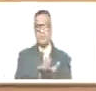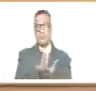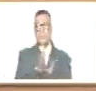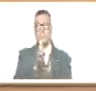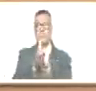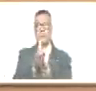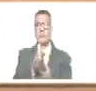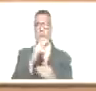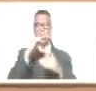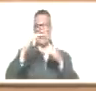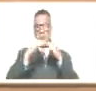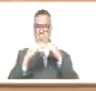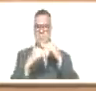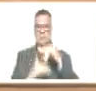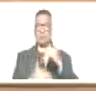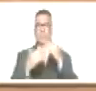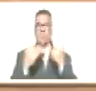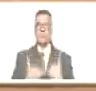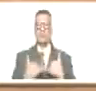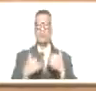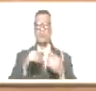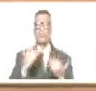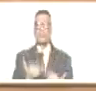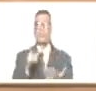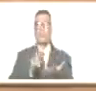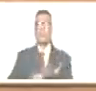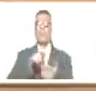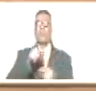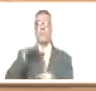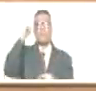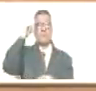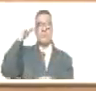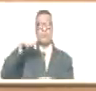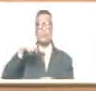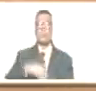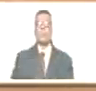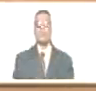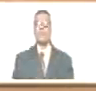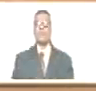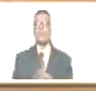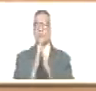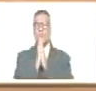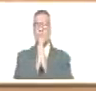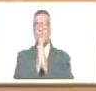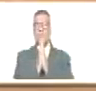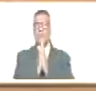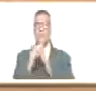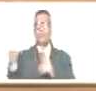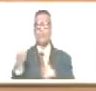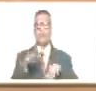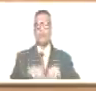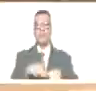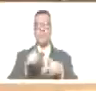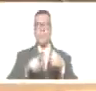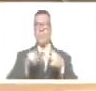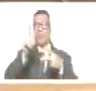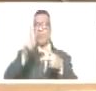del día ya aprobado para hoy. Por favor, ciudadana secretaria, continúe con el segundo punto del orden del